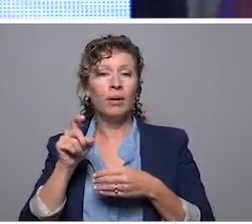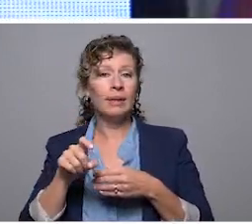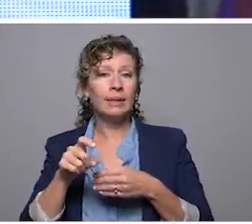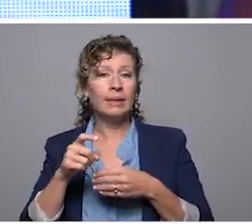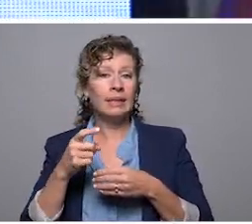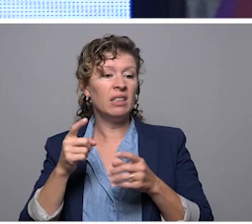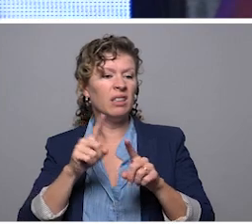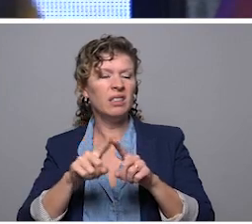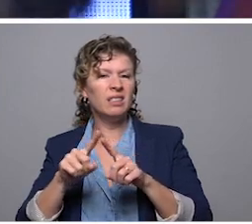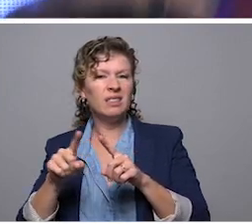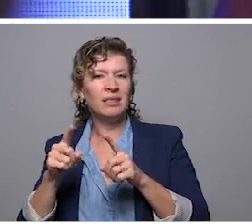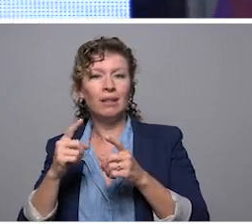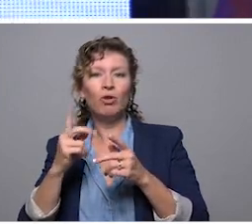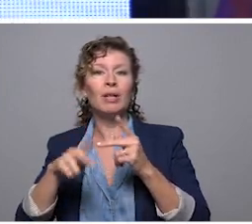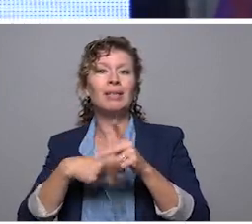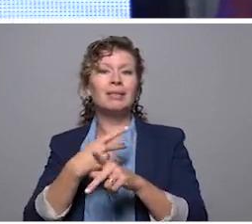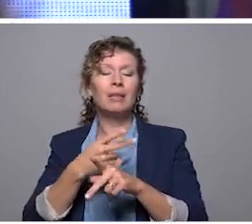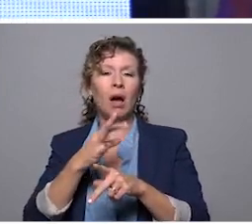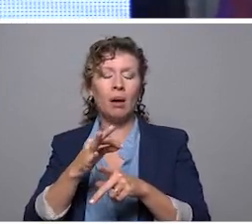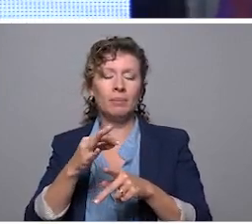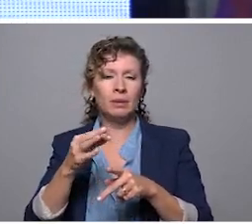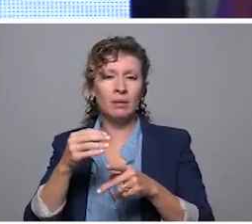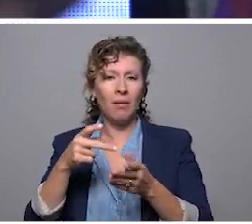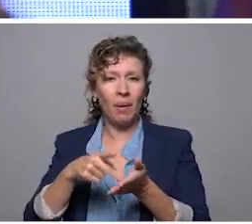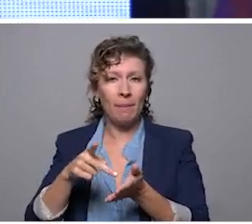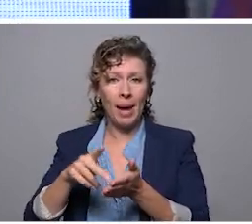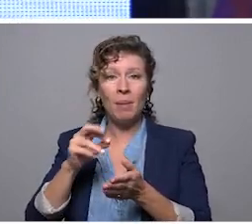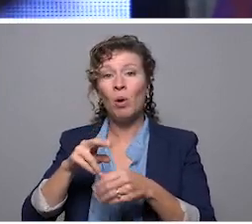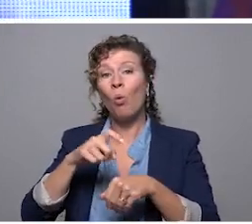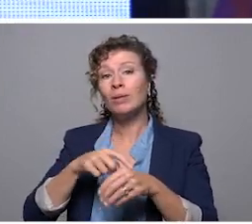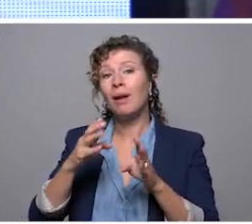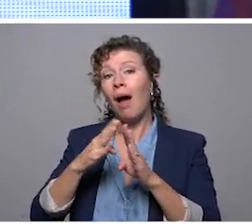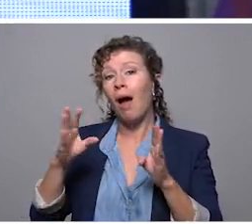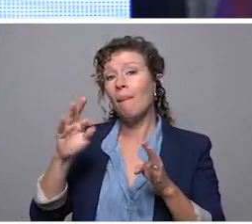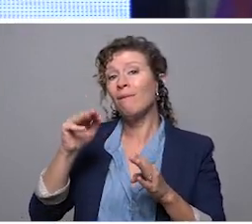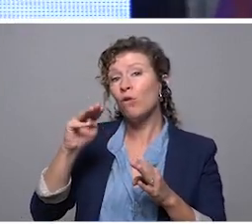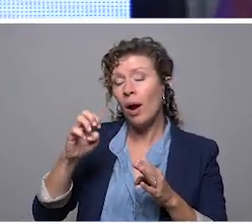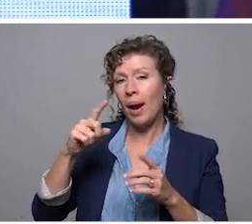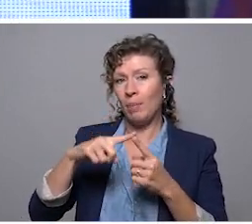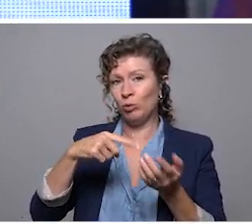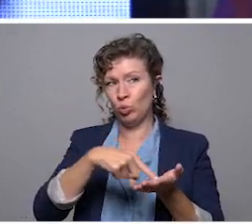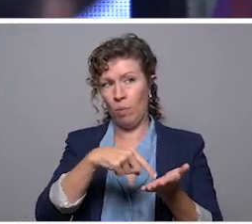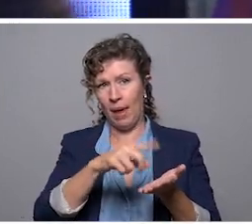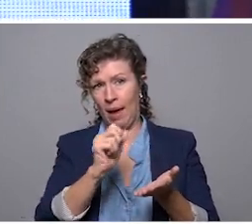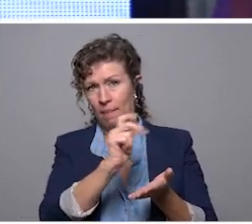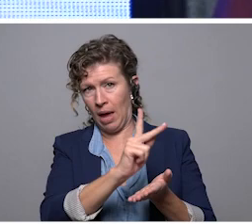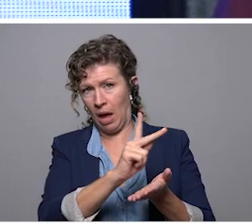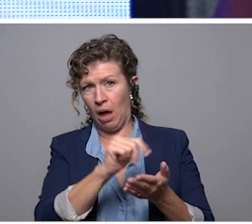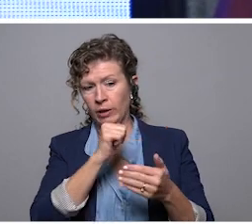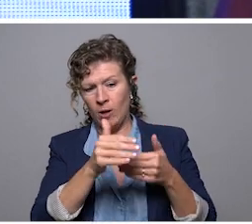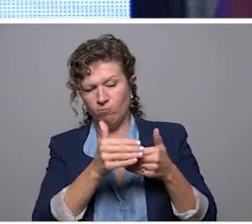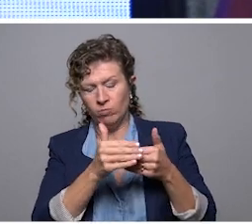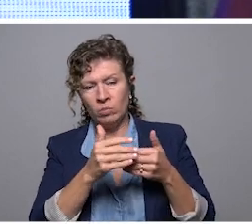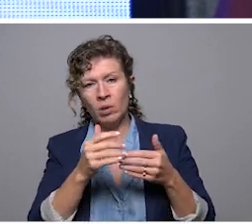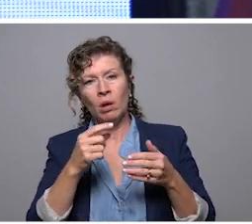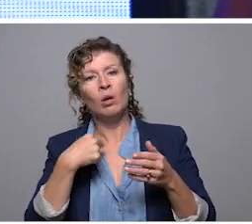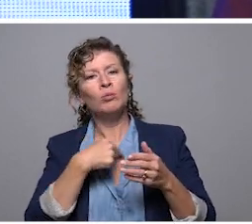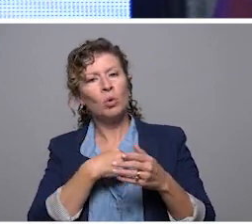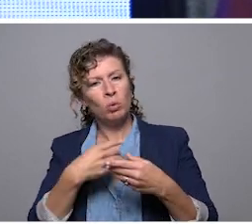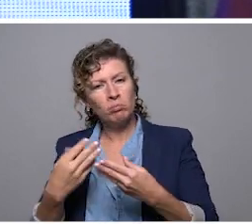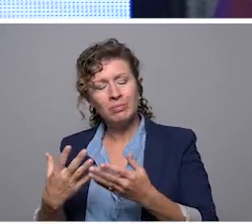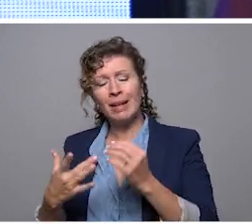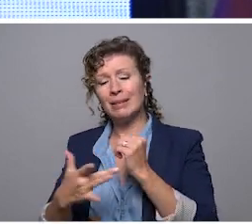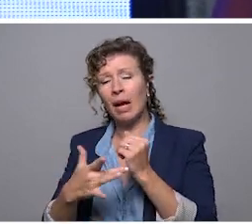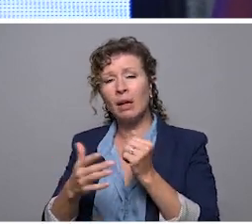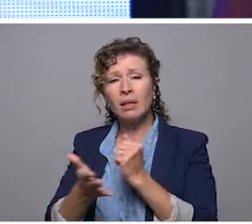qué de otros servicios digamos ahí servicio de asistencia técnica servicio de capacitación